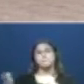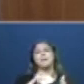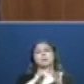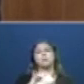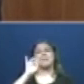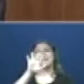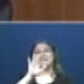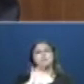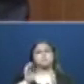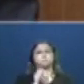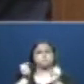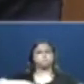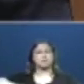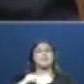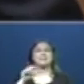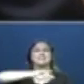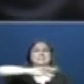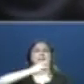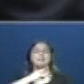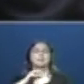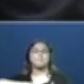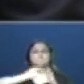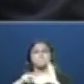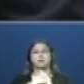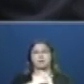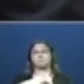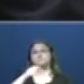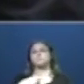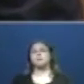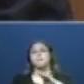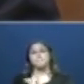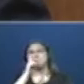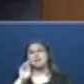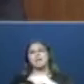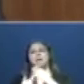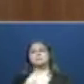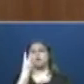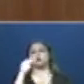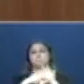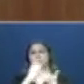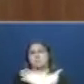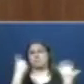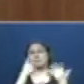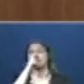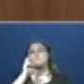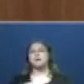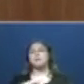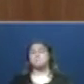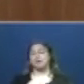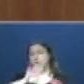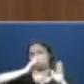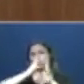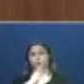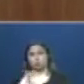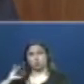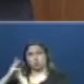internacionalización empresarial que estará vigente hasta 2016 tratará de potenciar los datos de los últimos 8